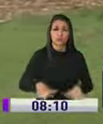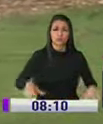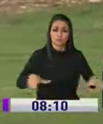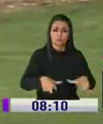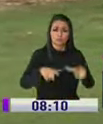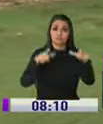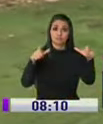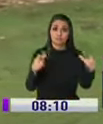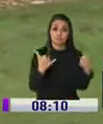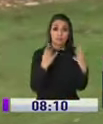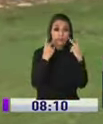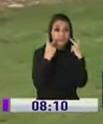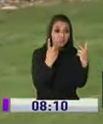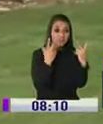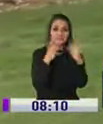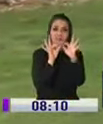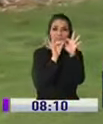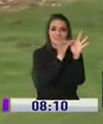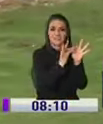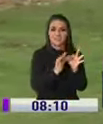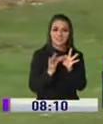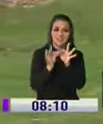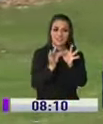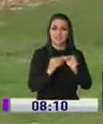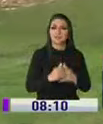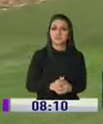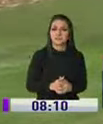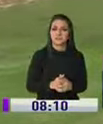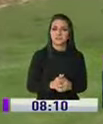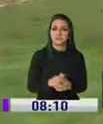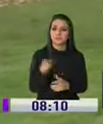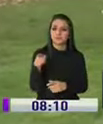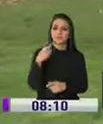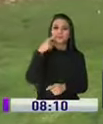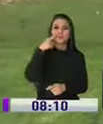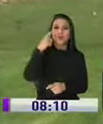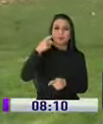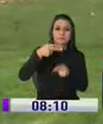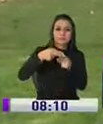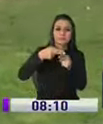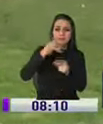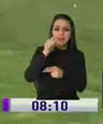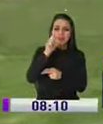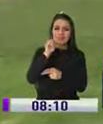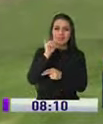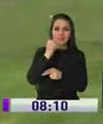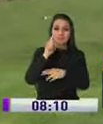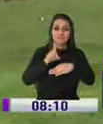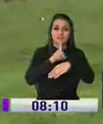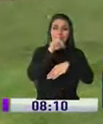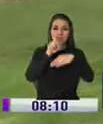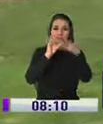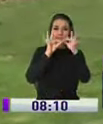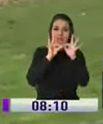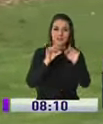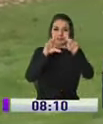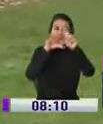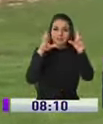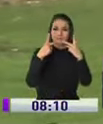vemos ya está interviniendo. O sea, precisamente yo me encuentro con Andrés Valdivieso, el director de mantenimiento del EMOP. Muy buenos días,